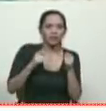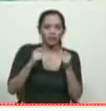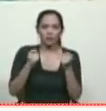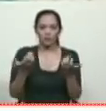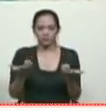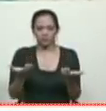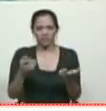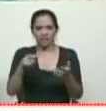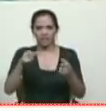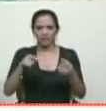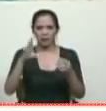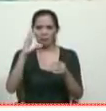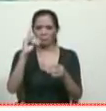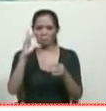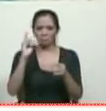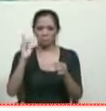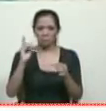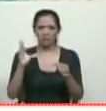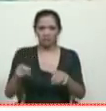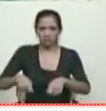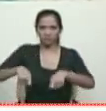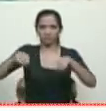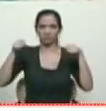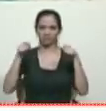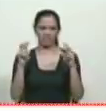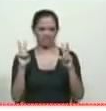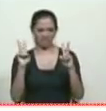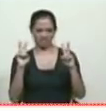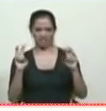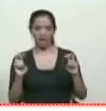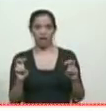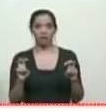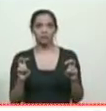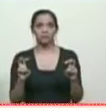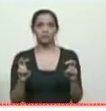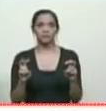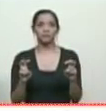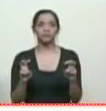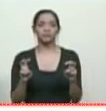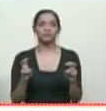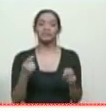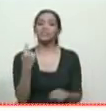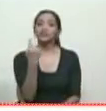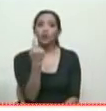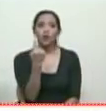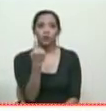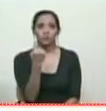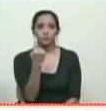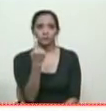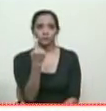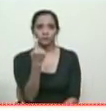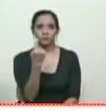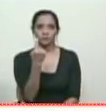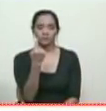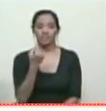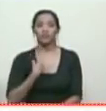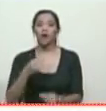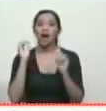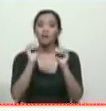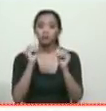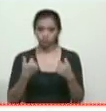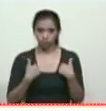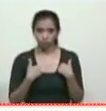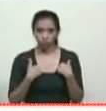mantas metálicas bien extrañas, y están solos. Yo, esta denuncia no la estoy haciendo yo,